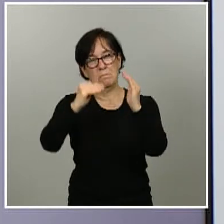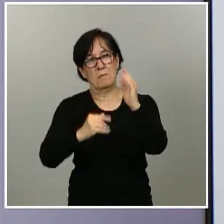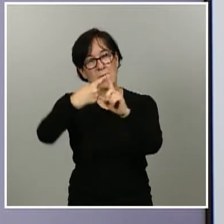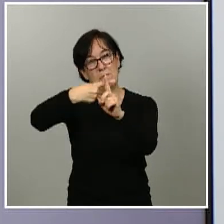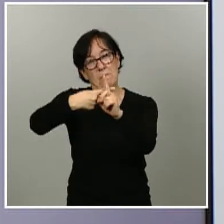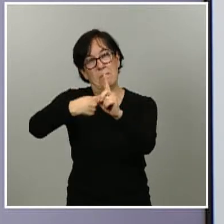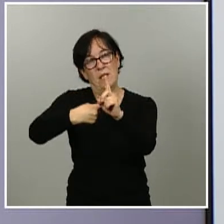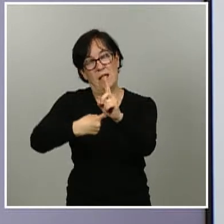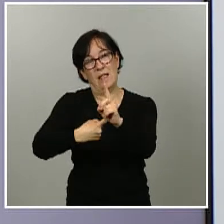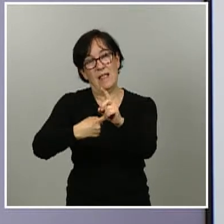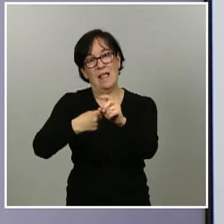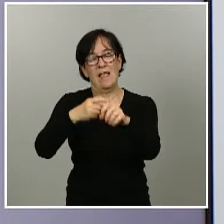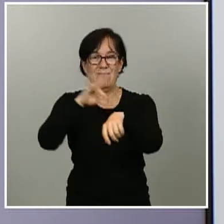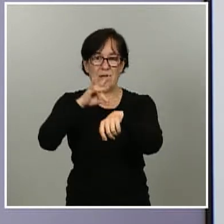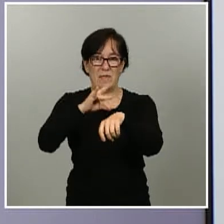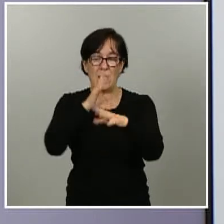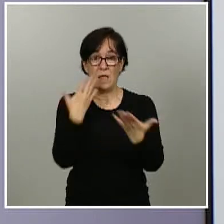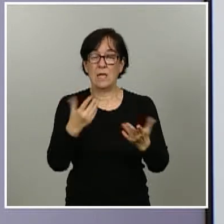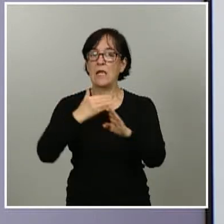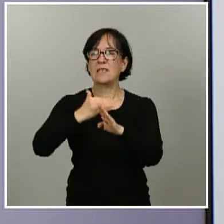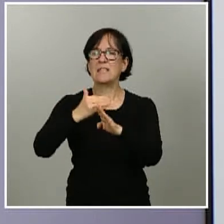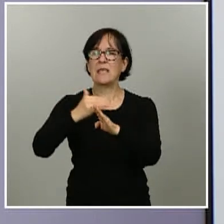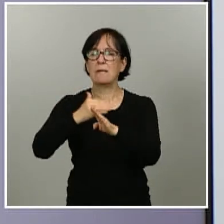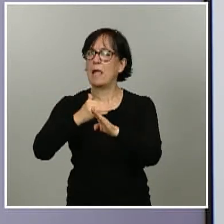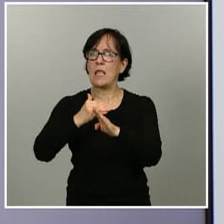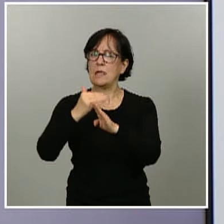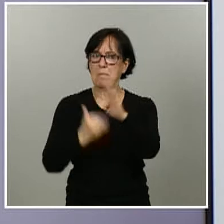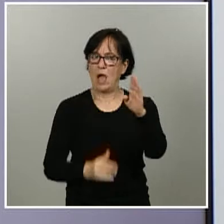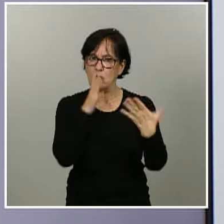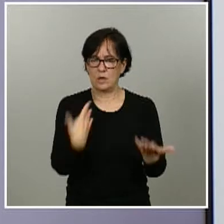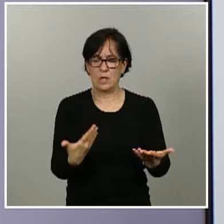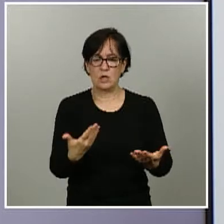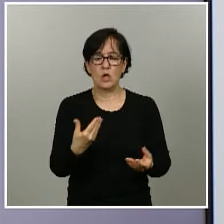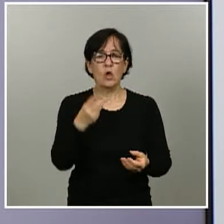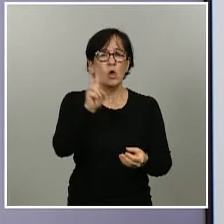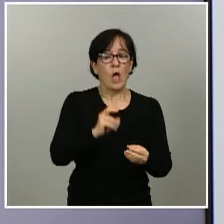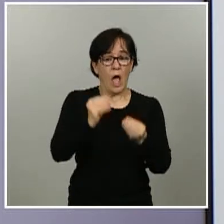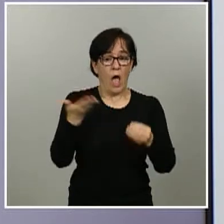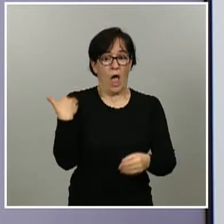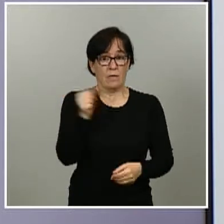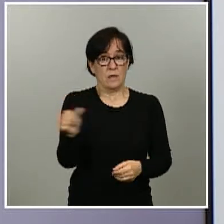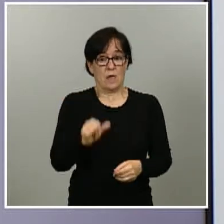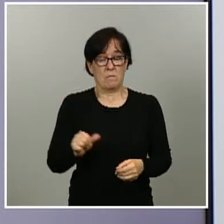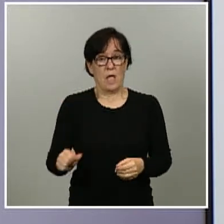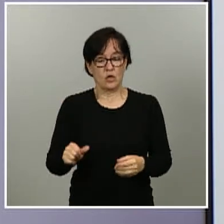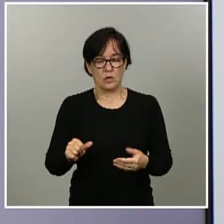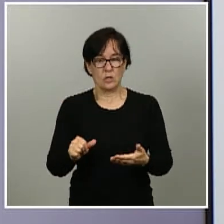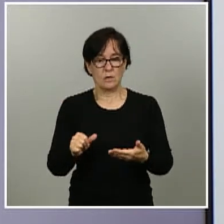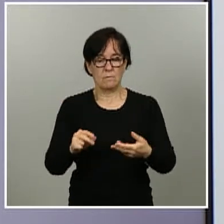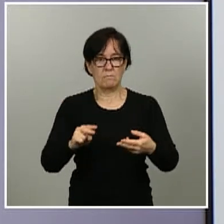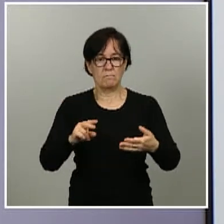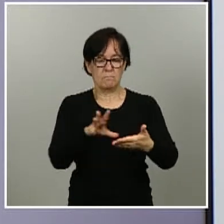enfermedad baja. Ahora estamos en niveles de incidencia muy bajos. Su utilidad hace unas semanas, su interpretación hace unas